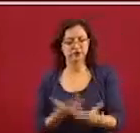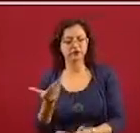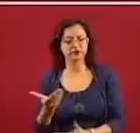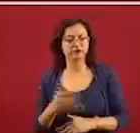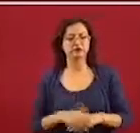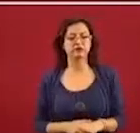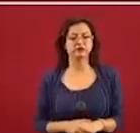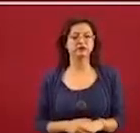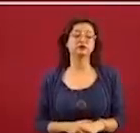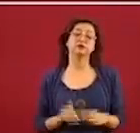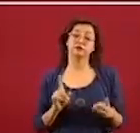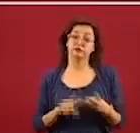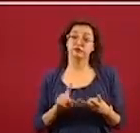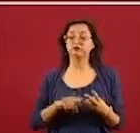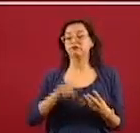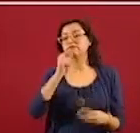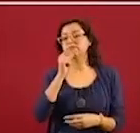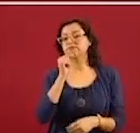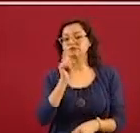con vigilancia,